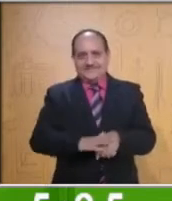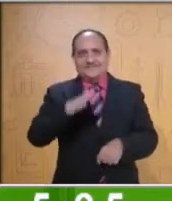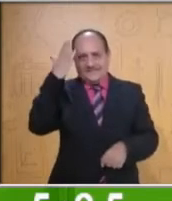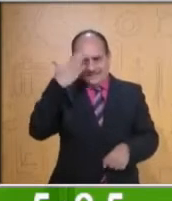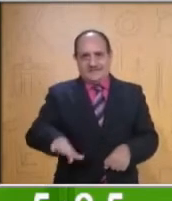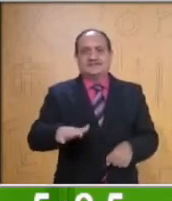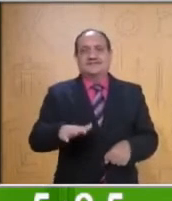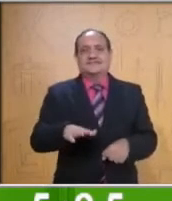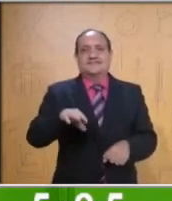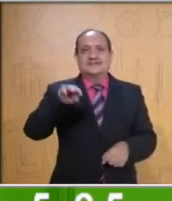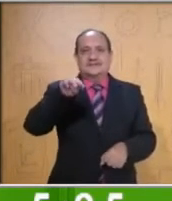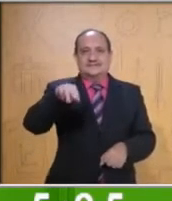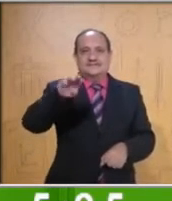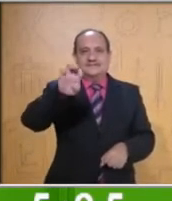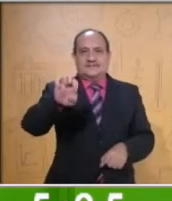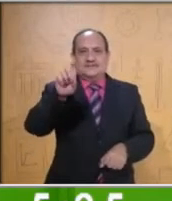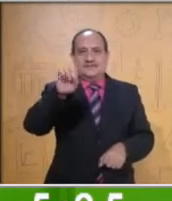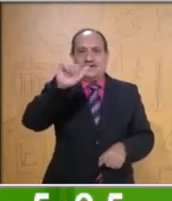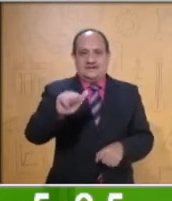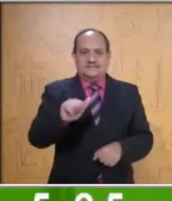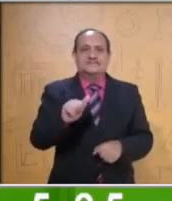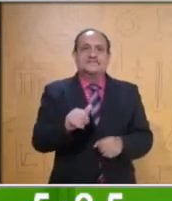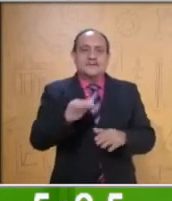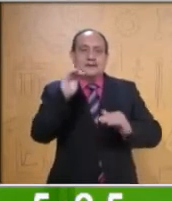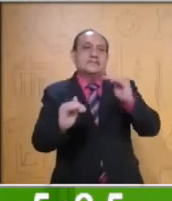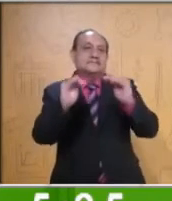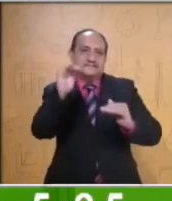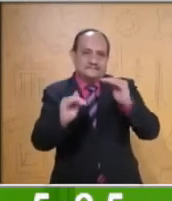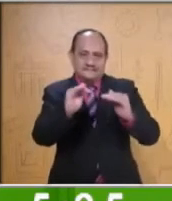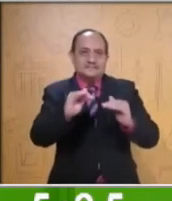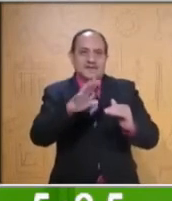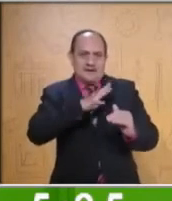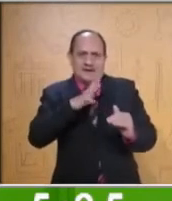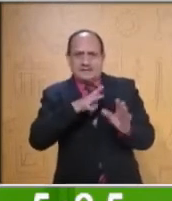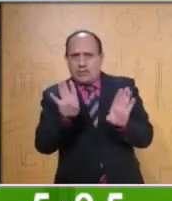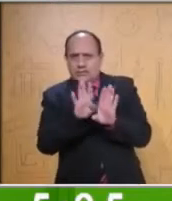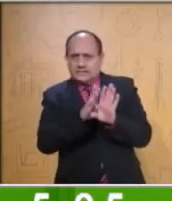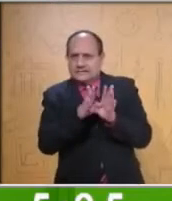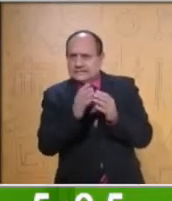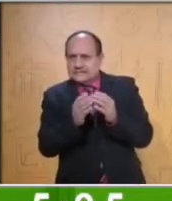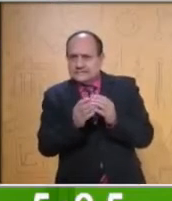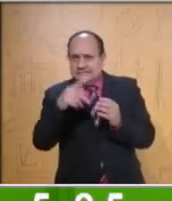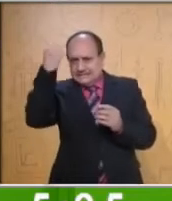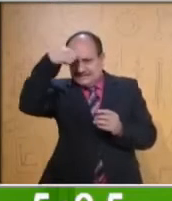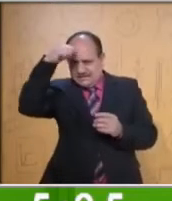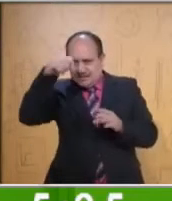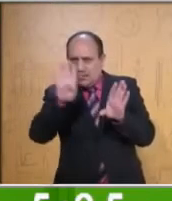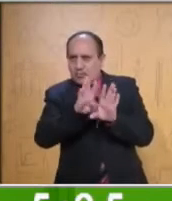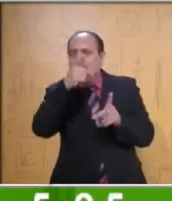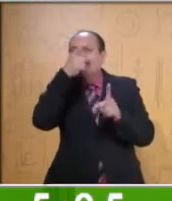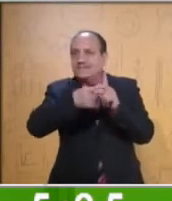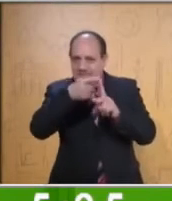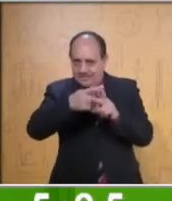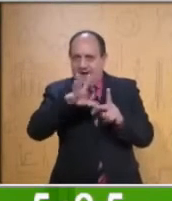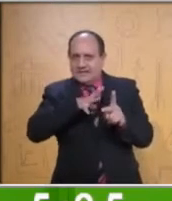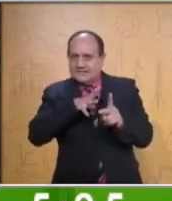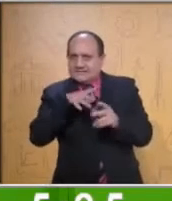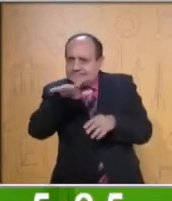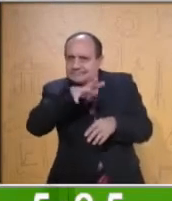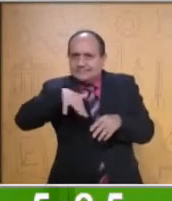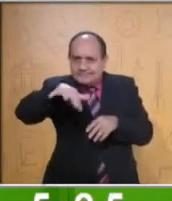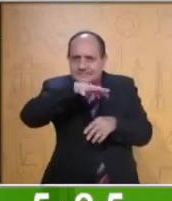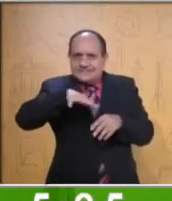la media aritmética, ¿sí? Acuérdense que tenemos que tener trucos para todo porque las matemáticas tenemos que hacerlas